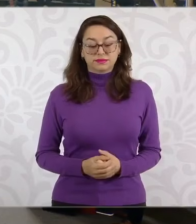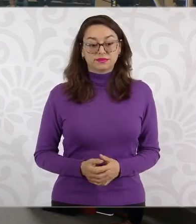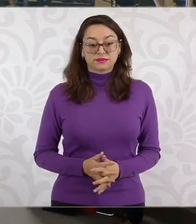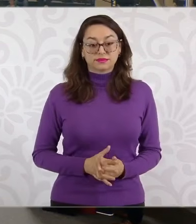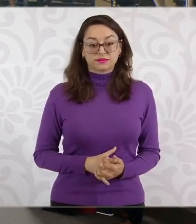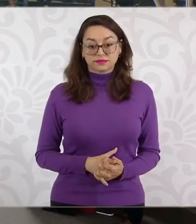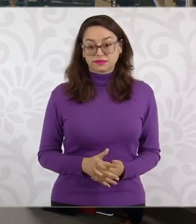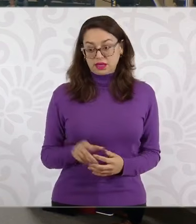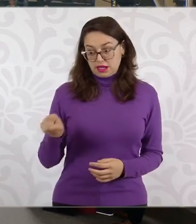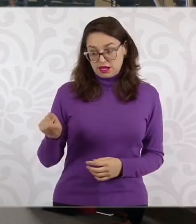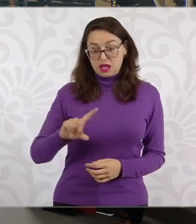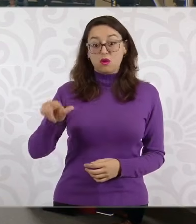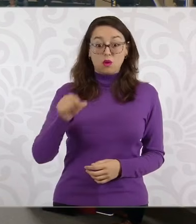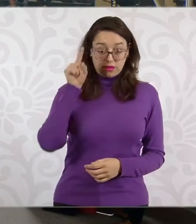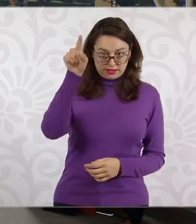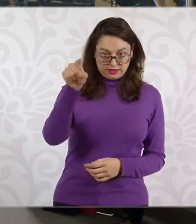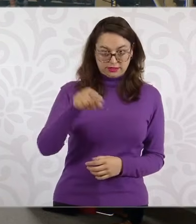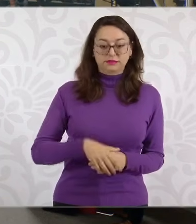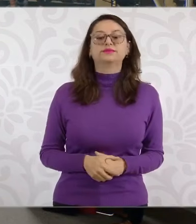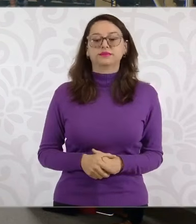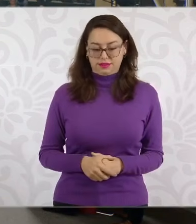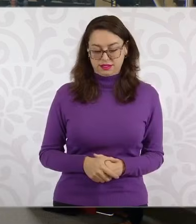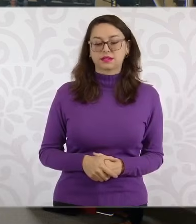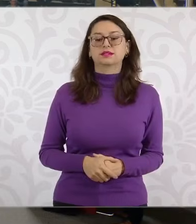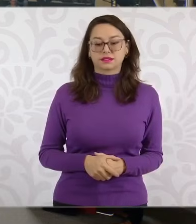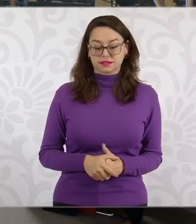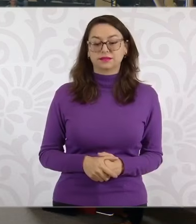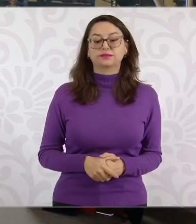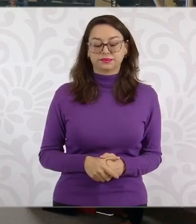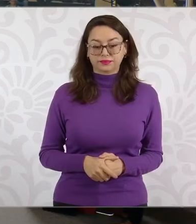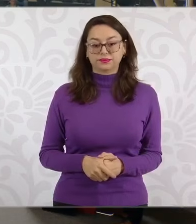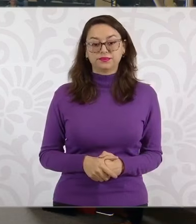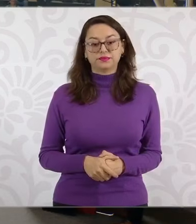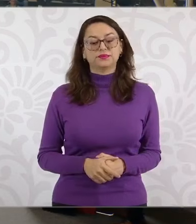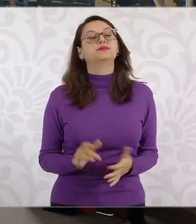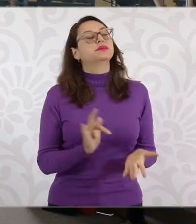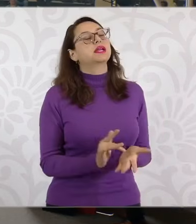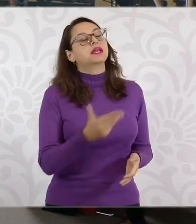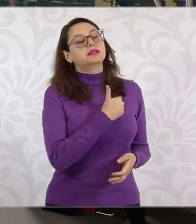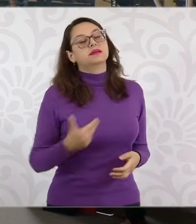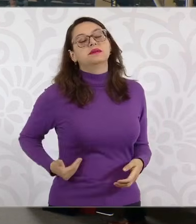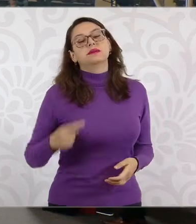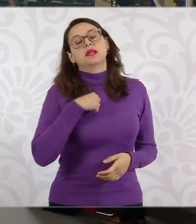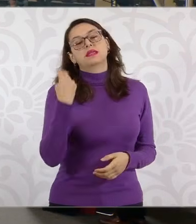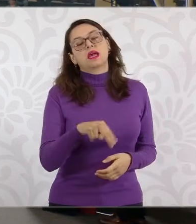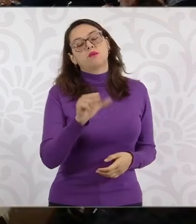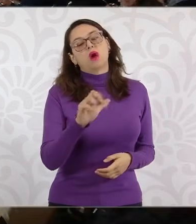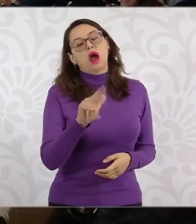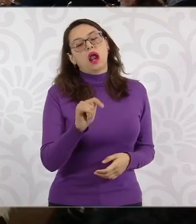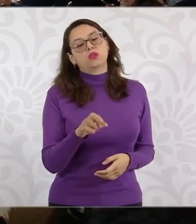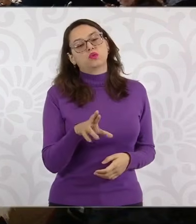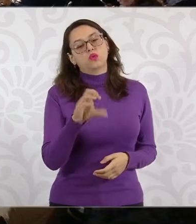Luego vamos ahí atrás para que… Sí, está bien. Gracias, Presidente. Arturo Páramo, Grupo Imagen.